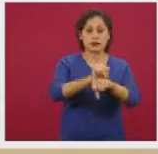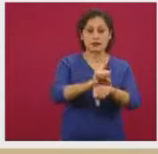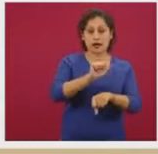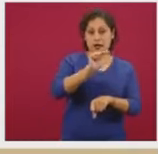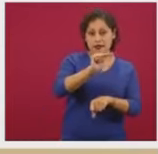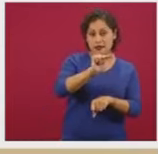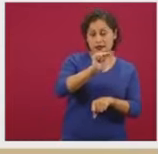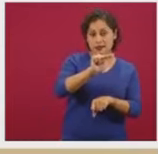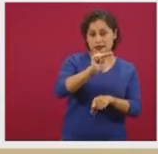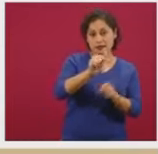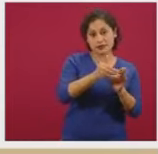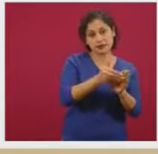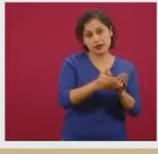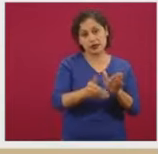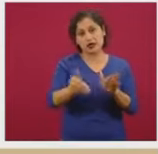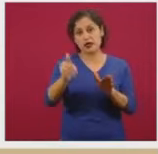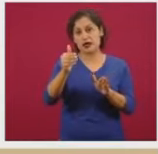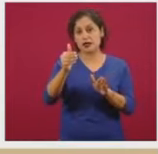17 hasta la semana